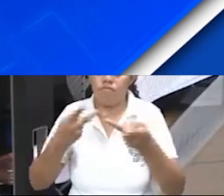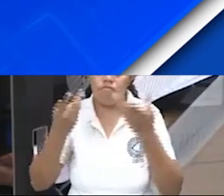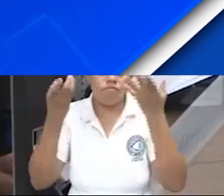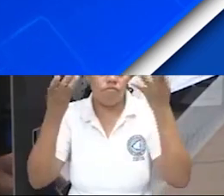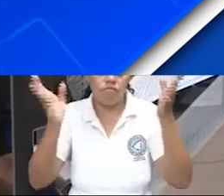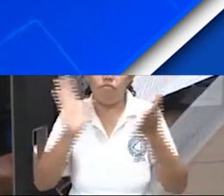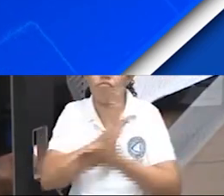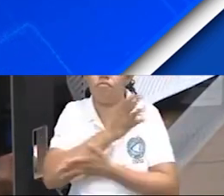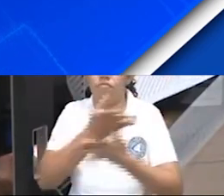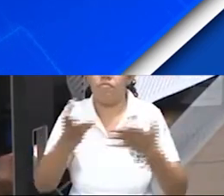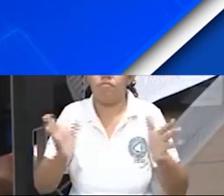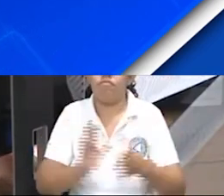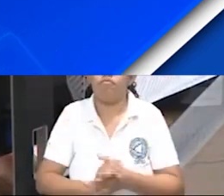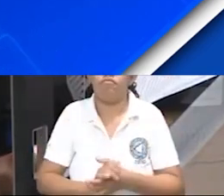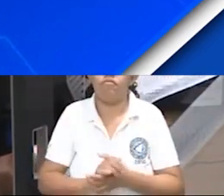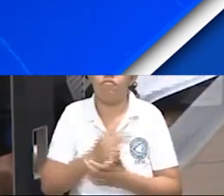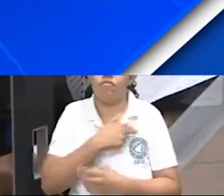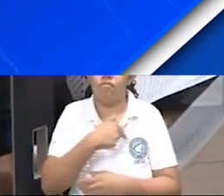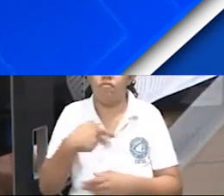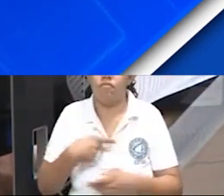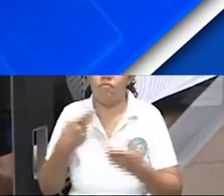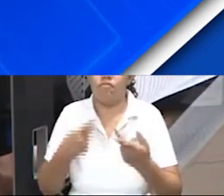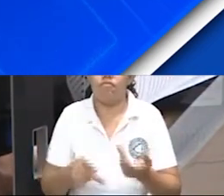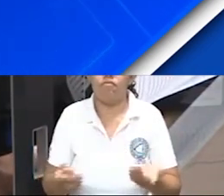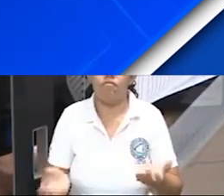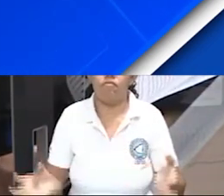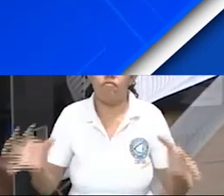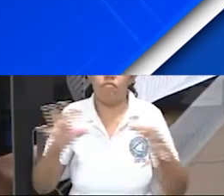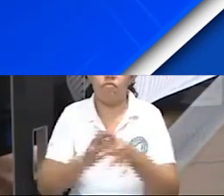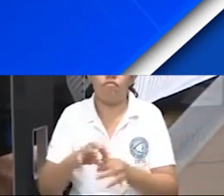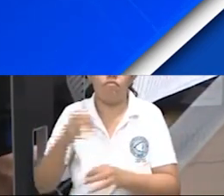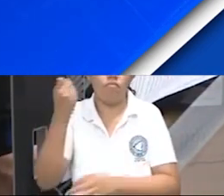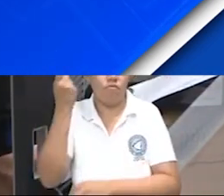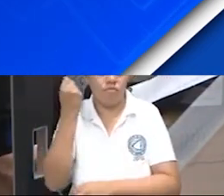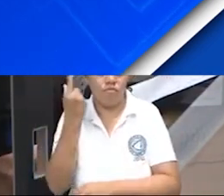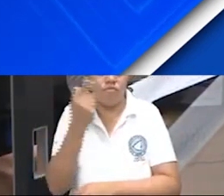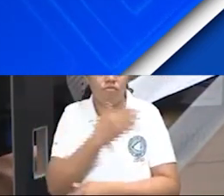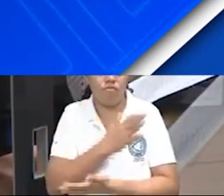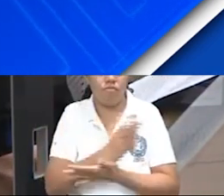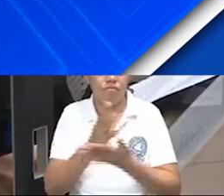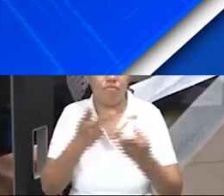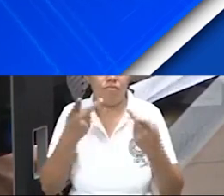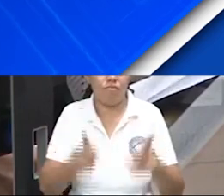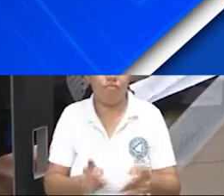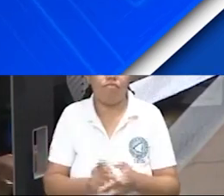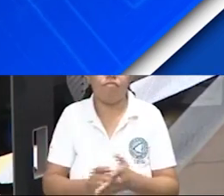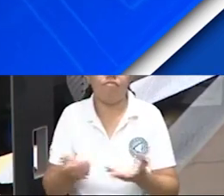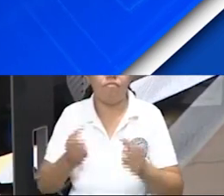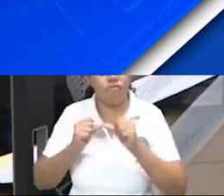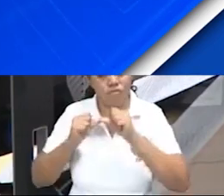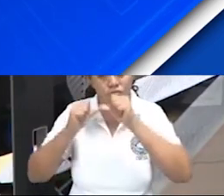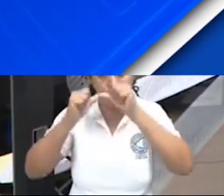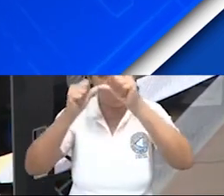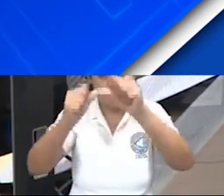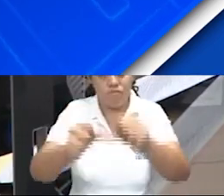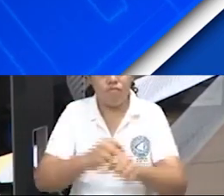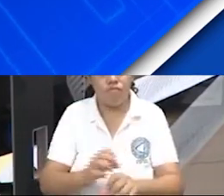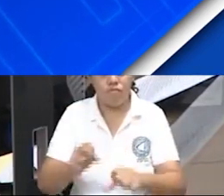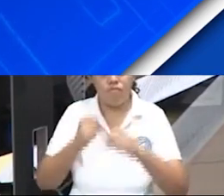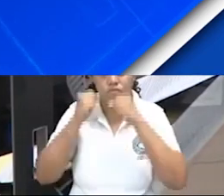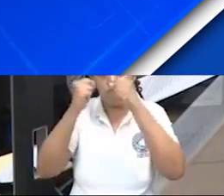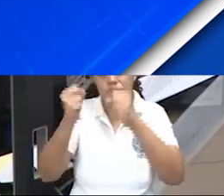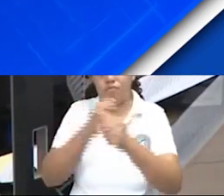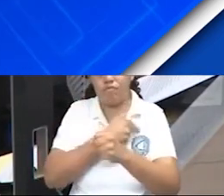Intercambio Científico-Técnico en los sucesivos memorándum de entendimiento, con la finalidad de continuar ampliando y